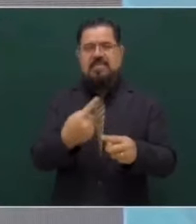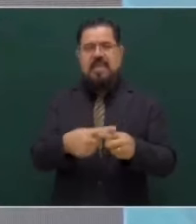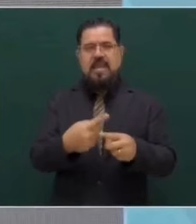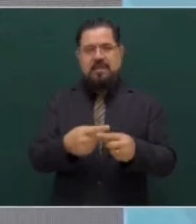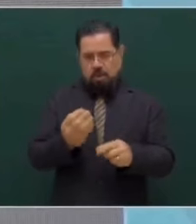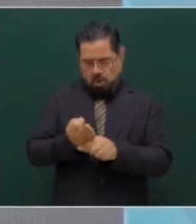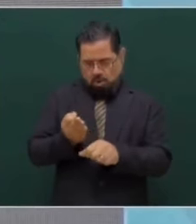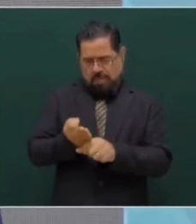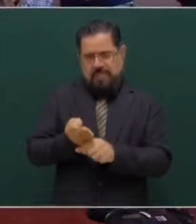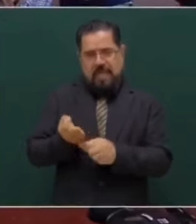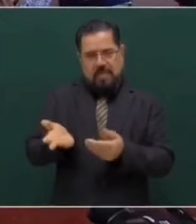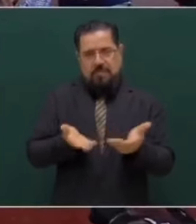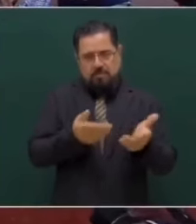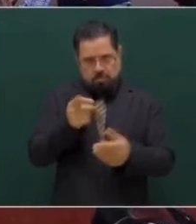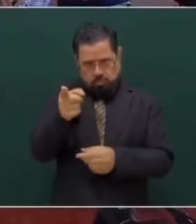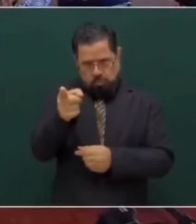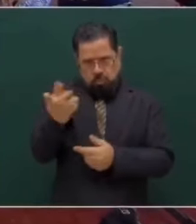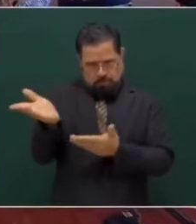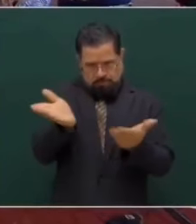¿Sí? ¿Tú?